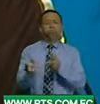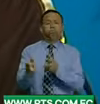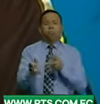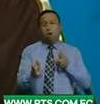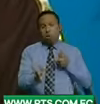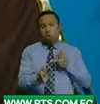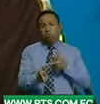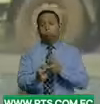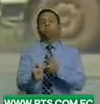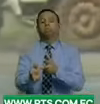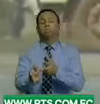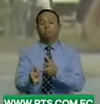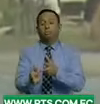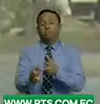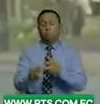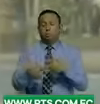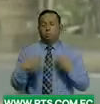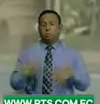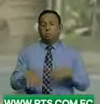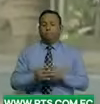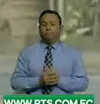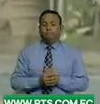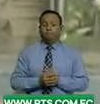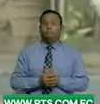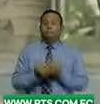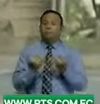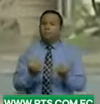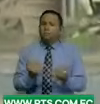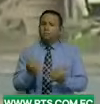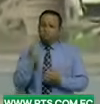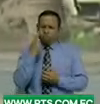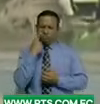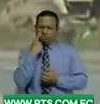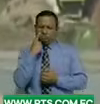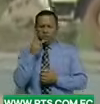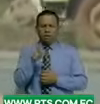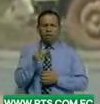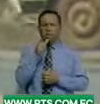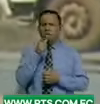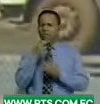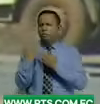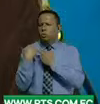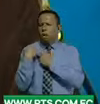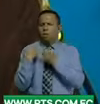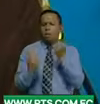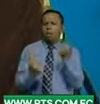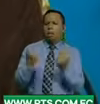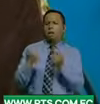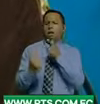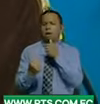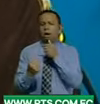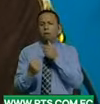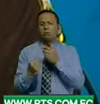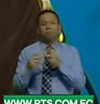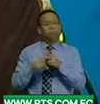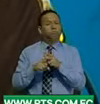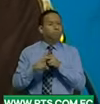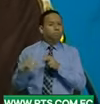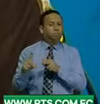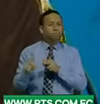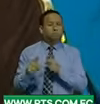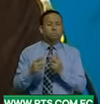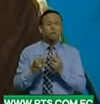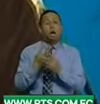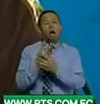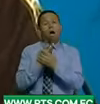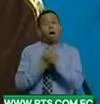que ingresaba. Por el momento, se busca al conductor involucrado en el accidente. Lamentablemente